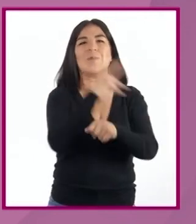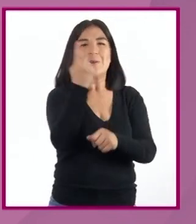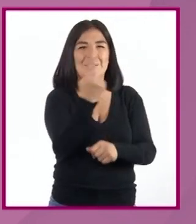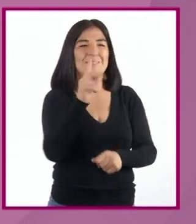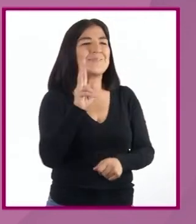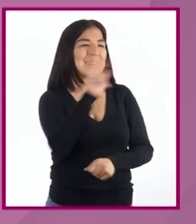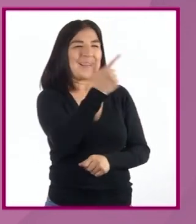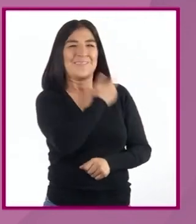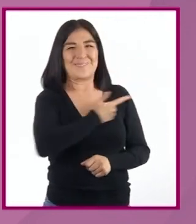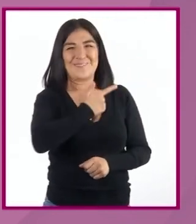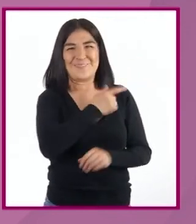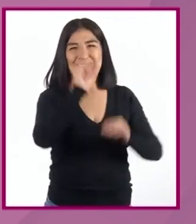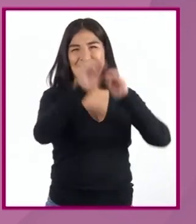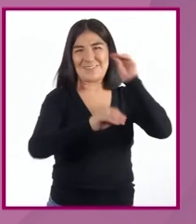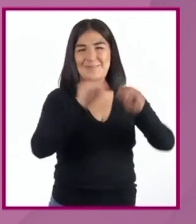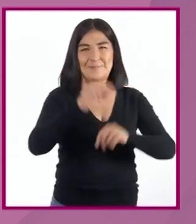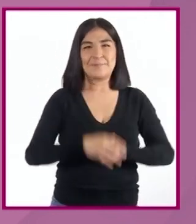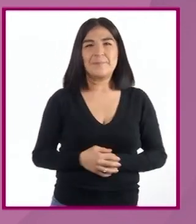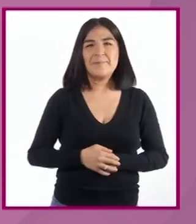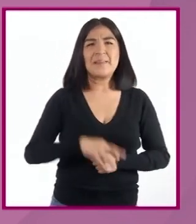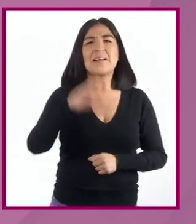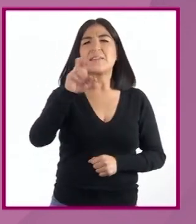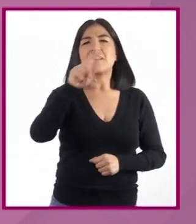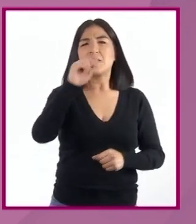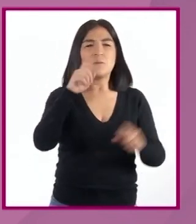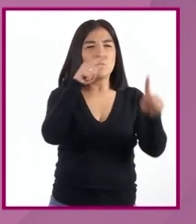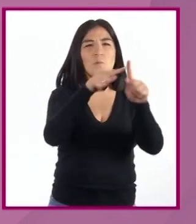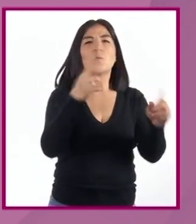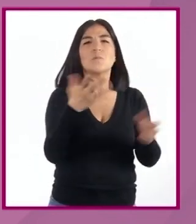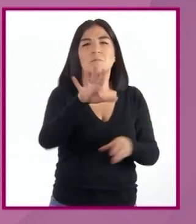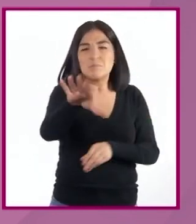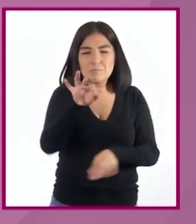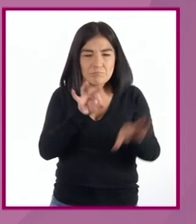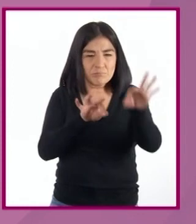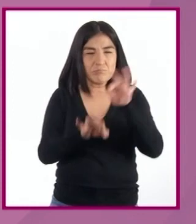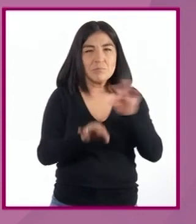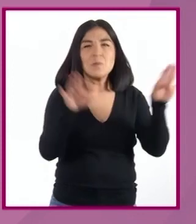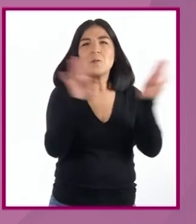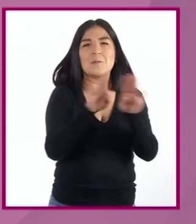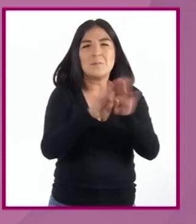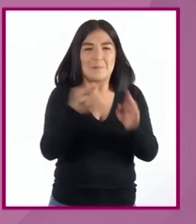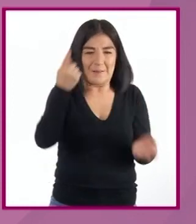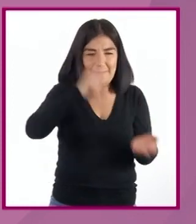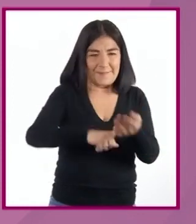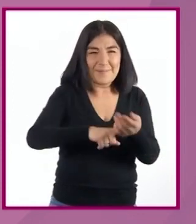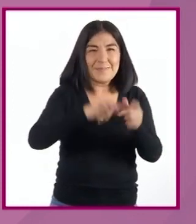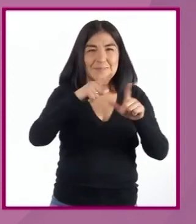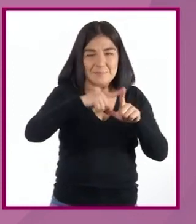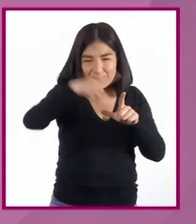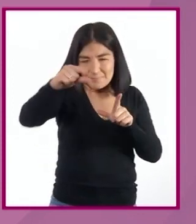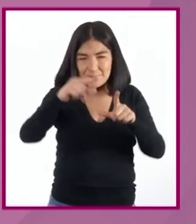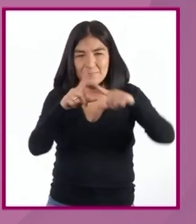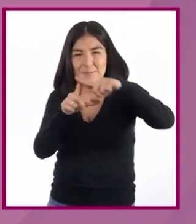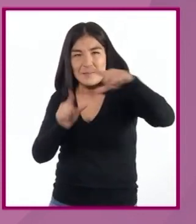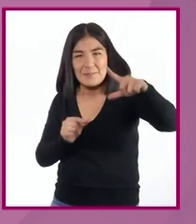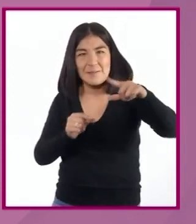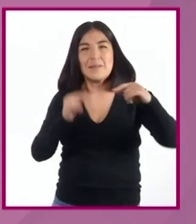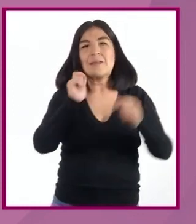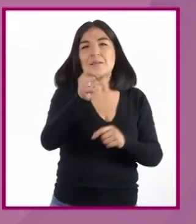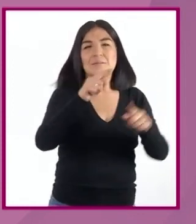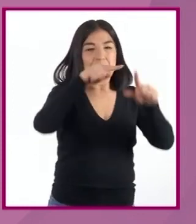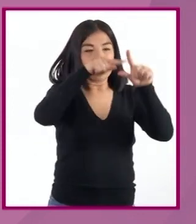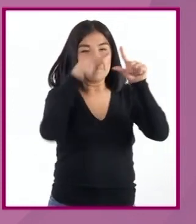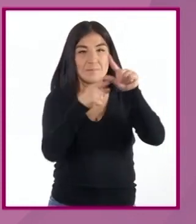ven geométricamente. El reto es encontrarlos mientras se trazan entre ellos algunos ángulos y se